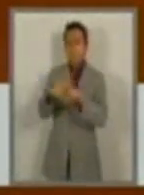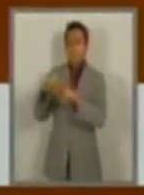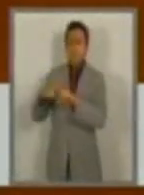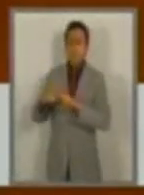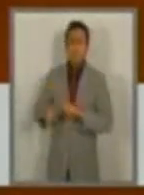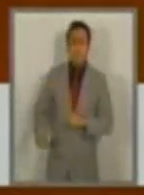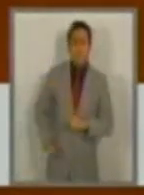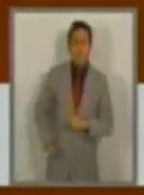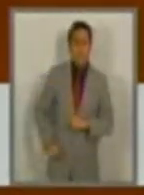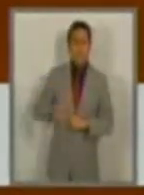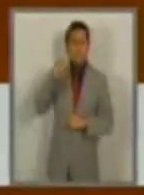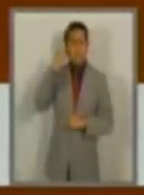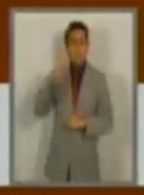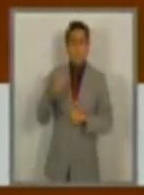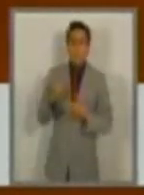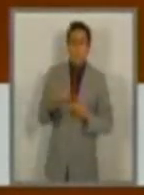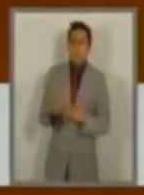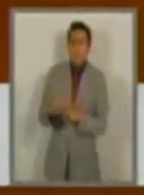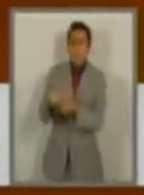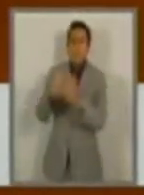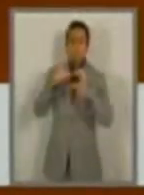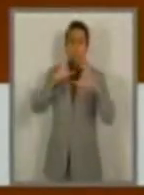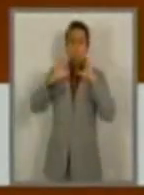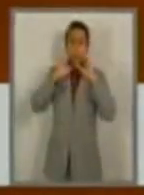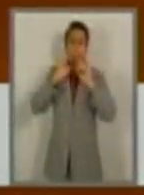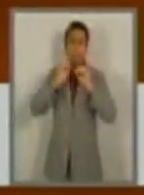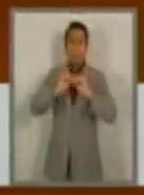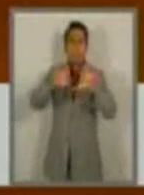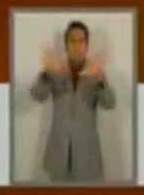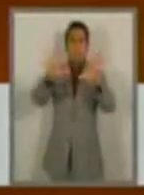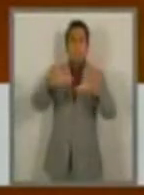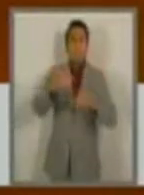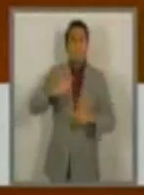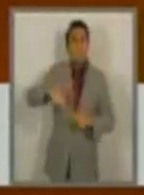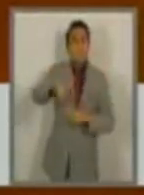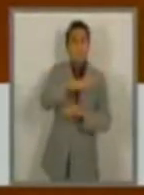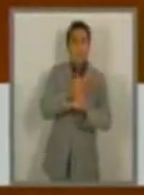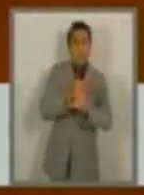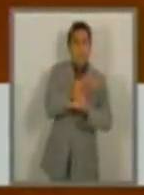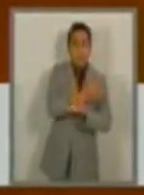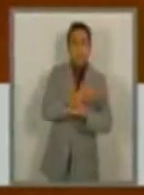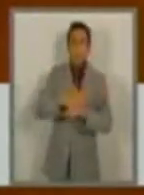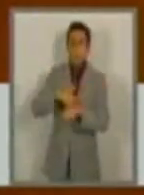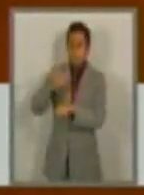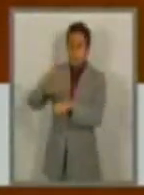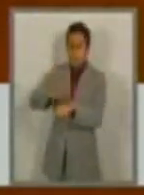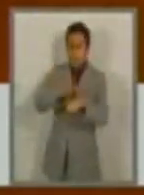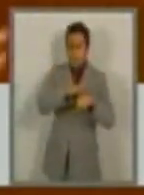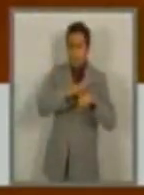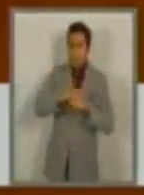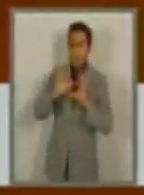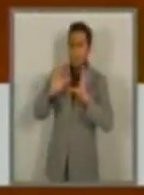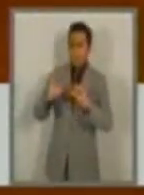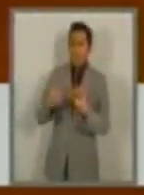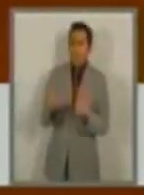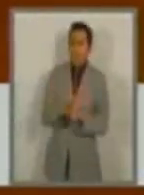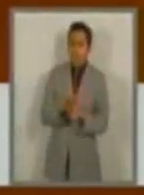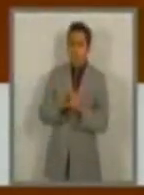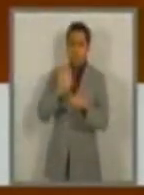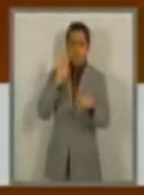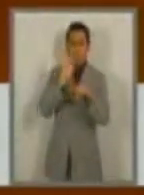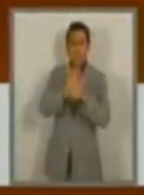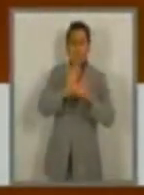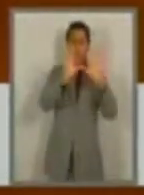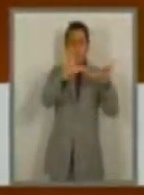una completa fiscalización. Se orientará la comunicación en beneficio de la sociedad. Cuando se habla